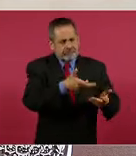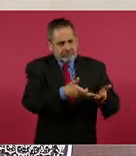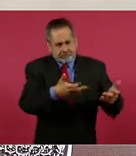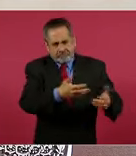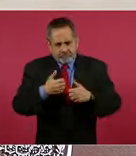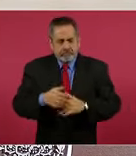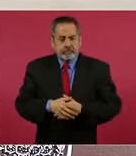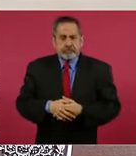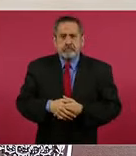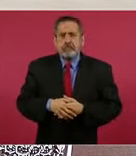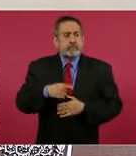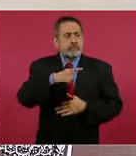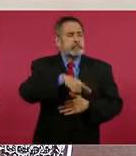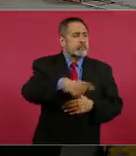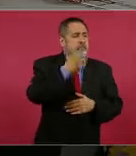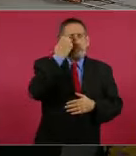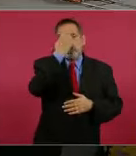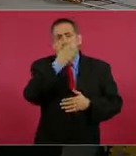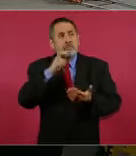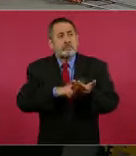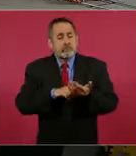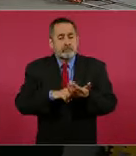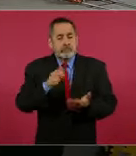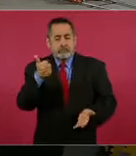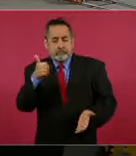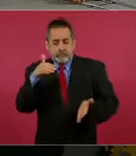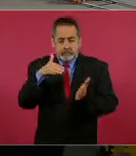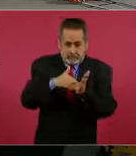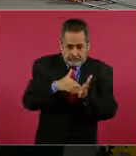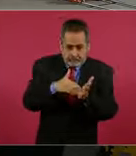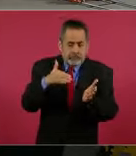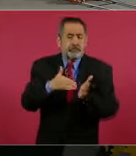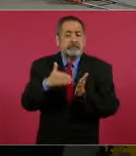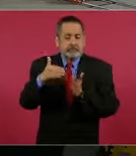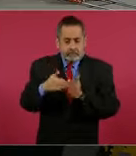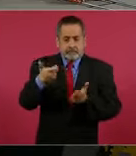El último avalúo son 6,000 millones.